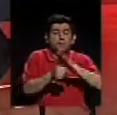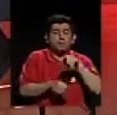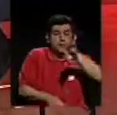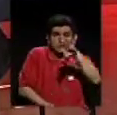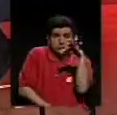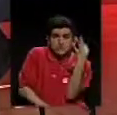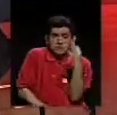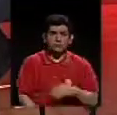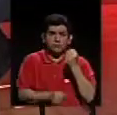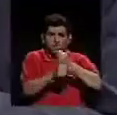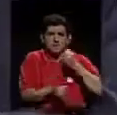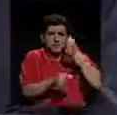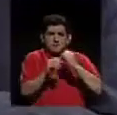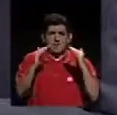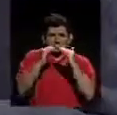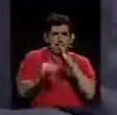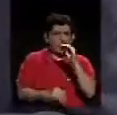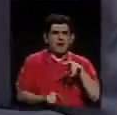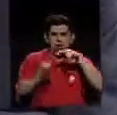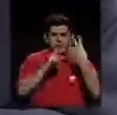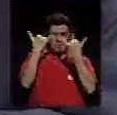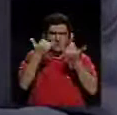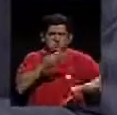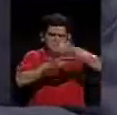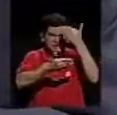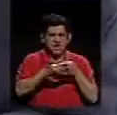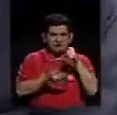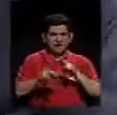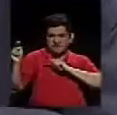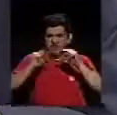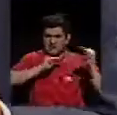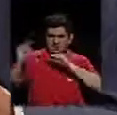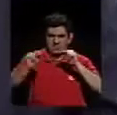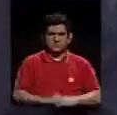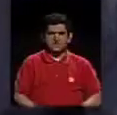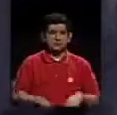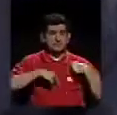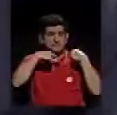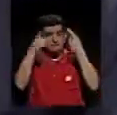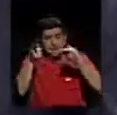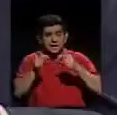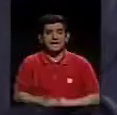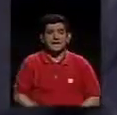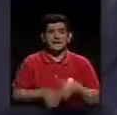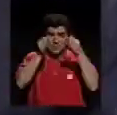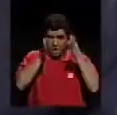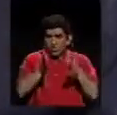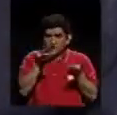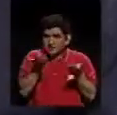ciertas tareas, con ciertas visiones, porque así fue como lograron negociar su llegada a la